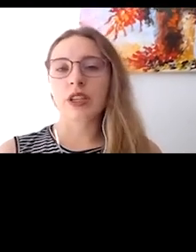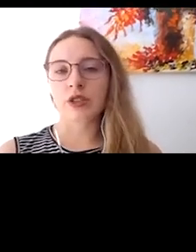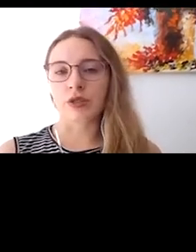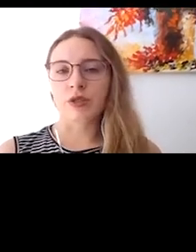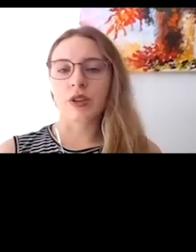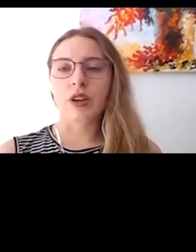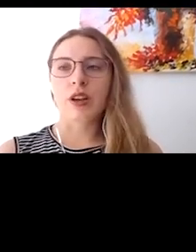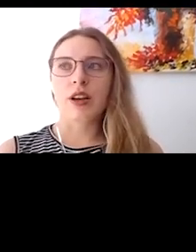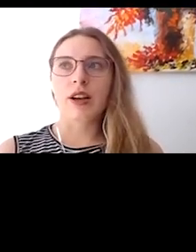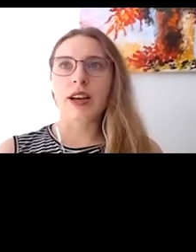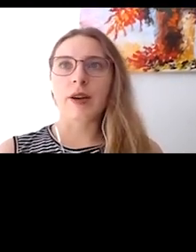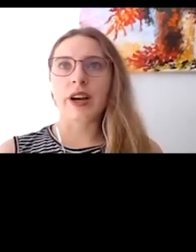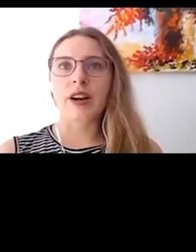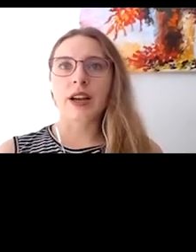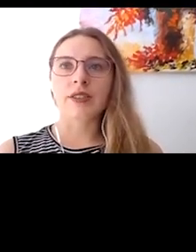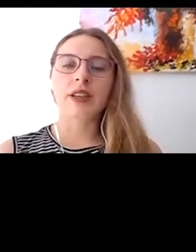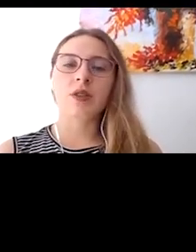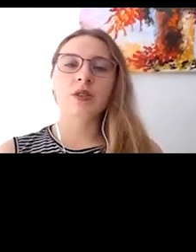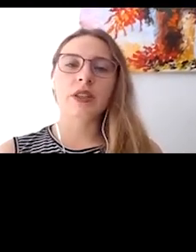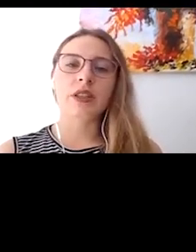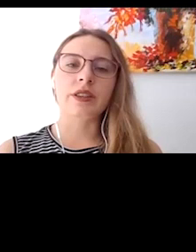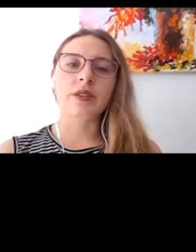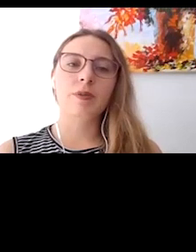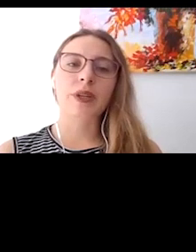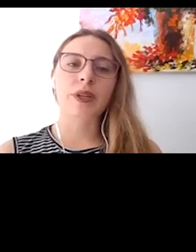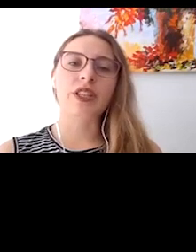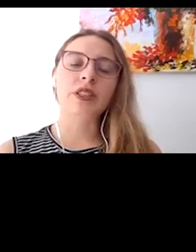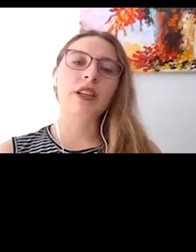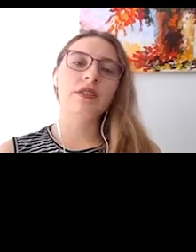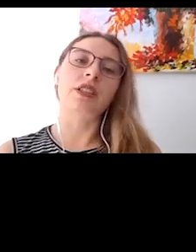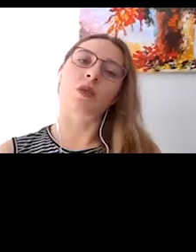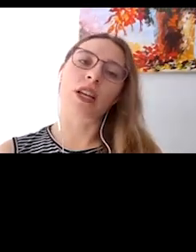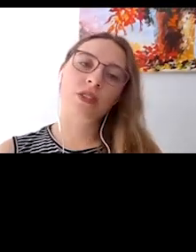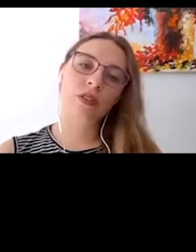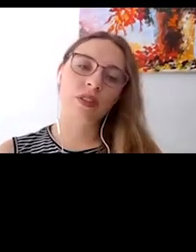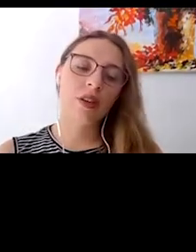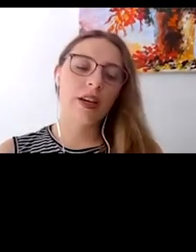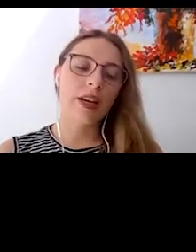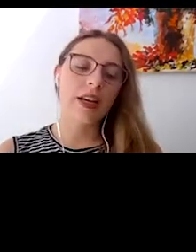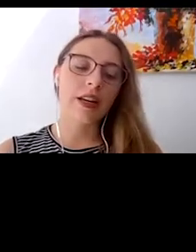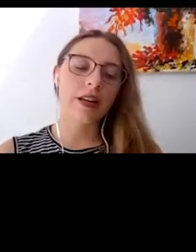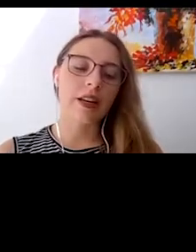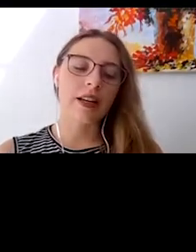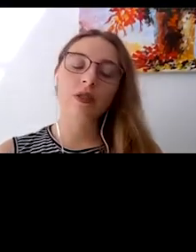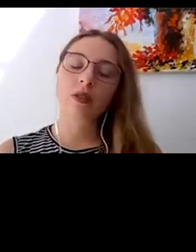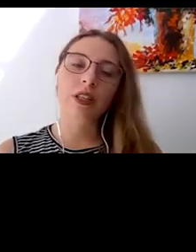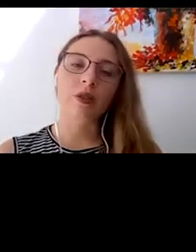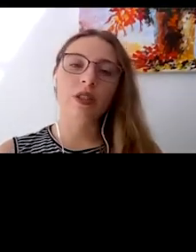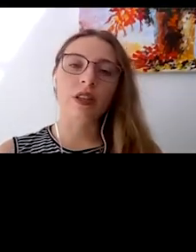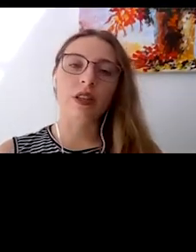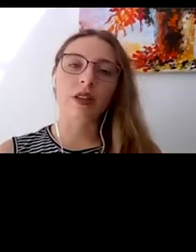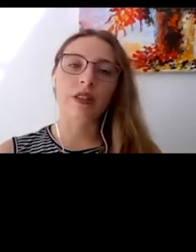ciertos derechos a la par hace que los patrones tengan ciertas obligaciones. En el caso de